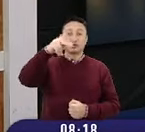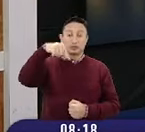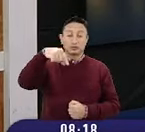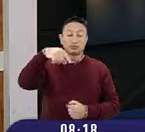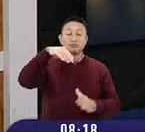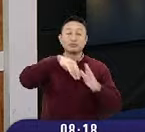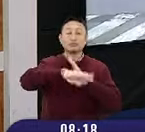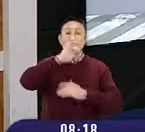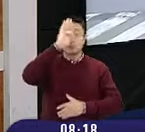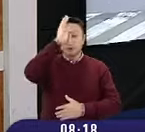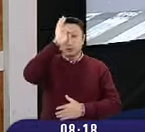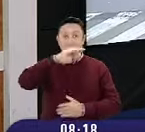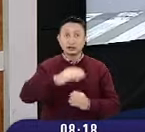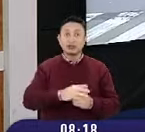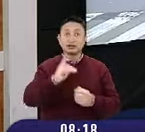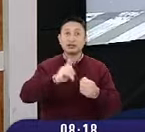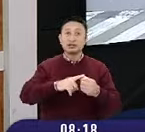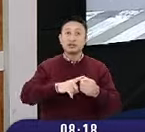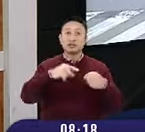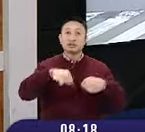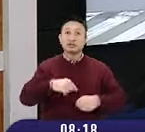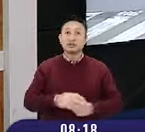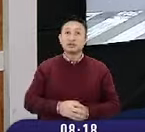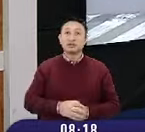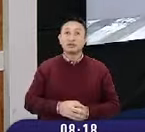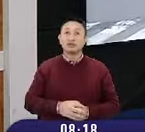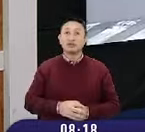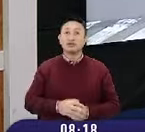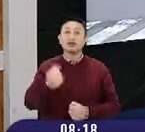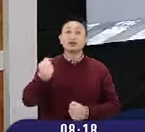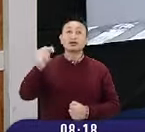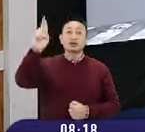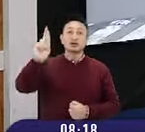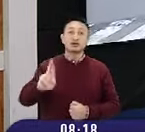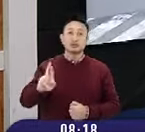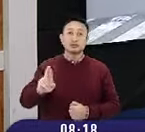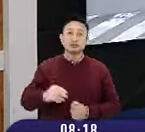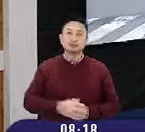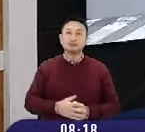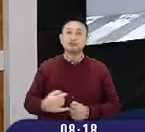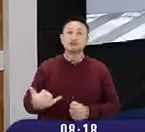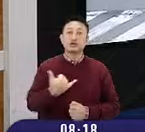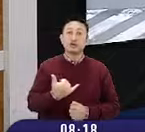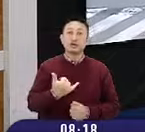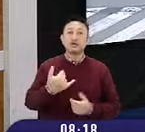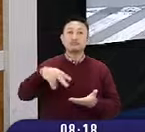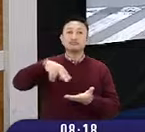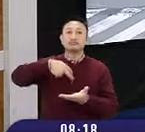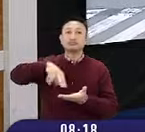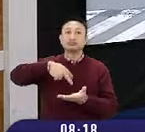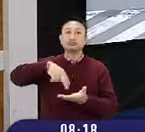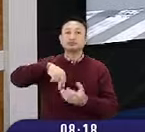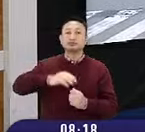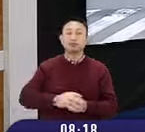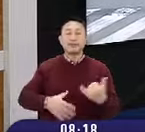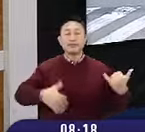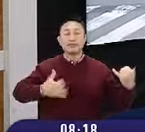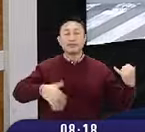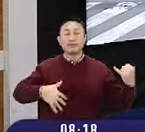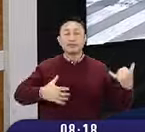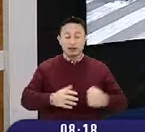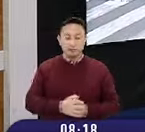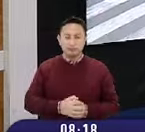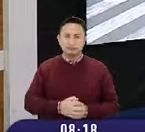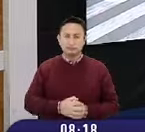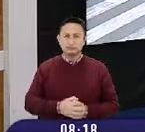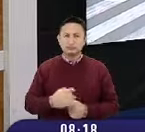Hospital General de Quito, allá en el Hospital General del Sur, donde se realiza una bailoterapia y serenatas de corazón. Qué bonito